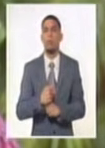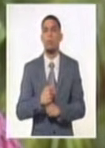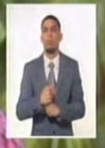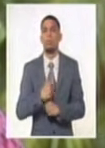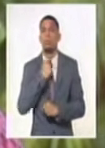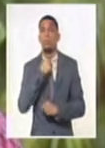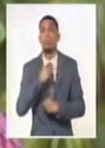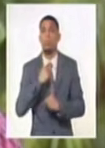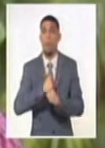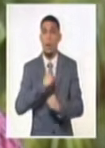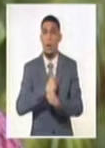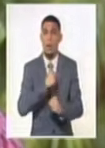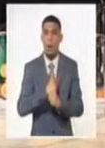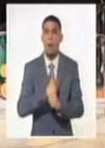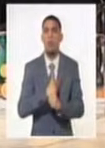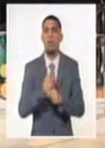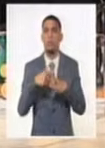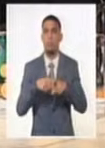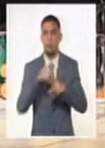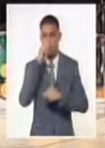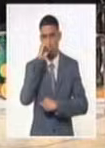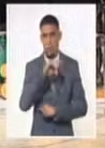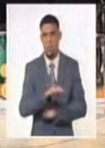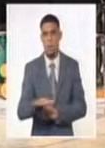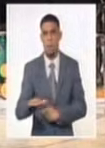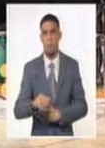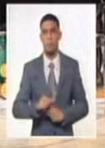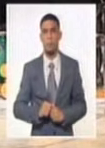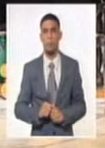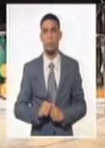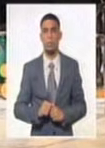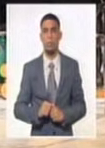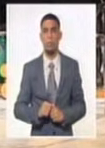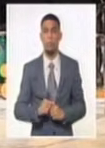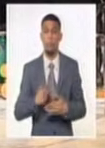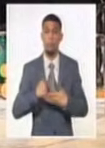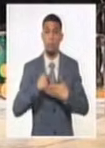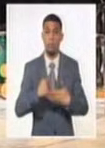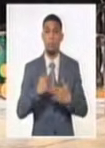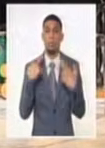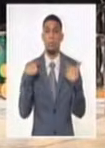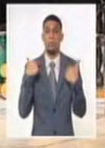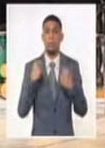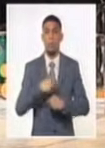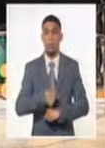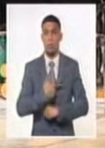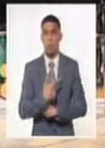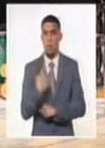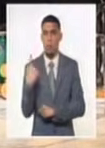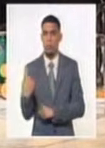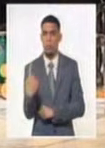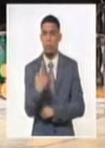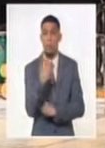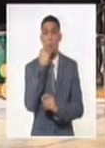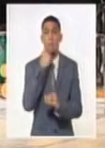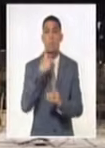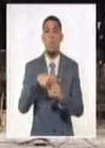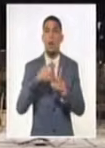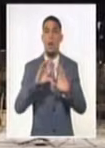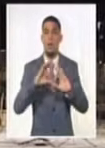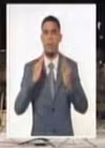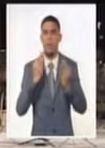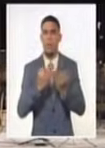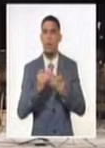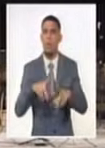docencia de nuestros estudiantes. Con el apoyo de las direcciones de cultura en cada territorio y la familia, se implementan